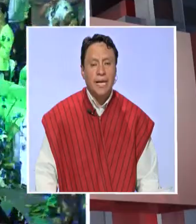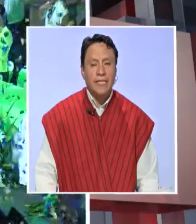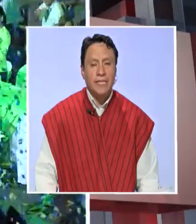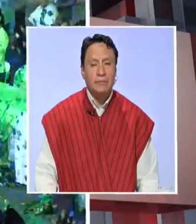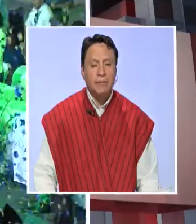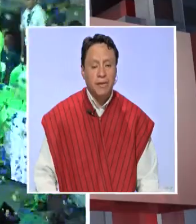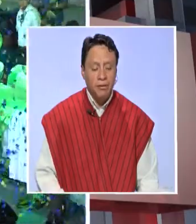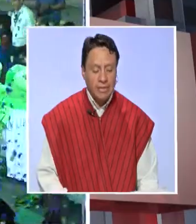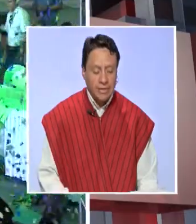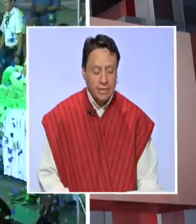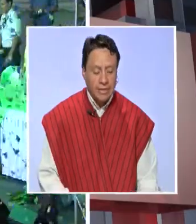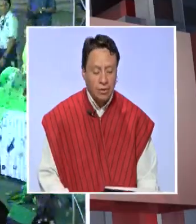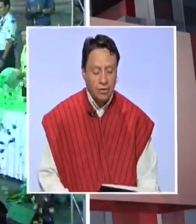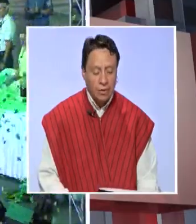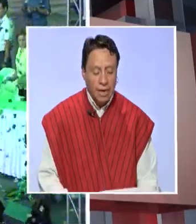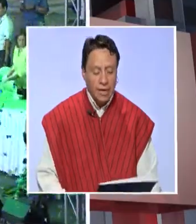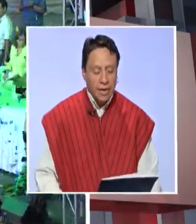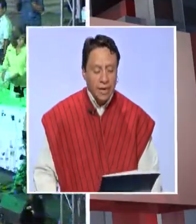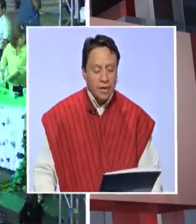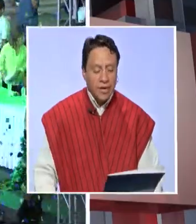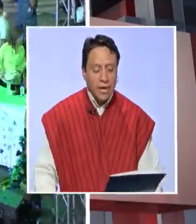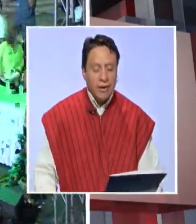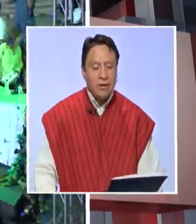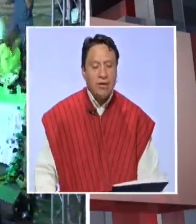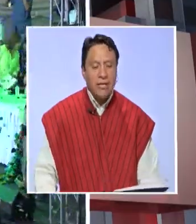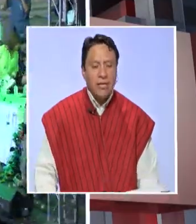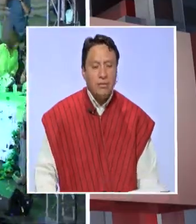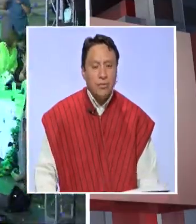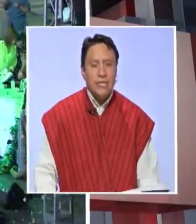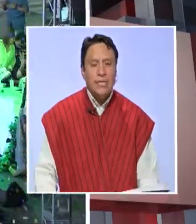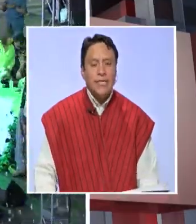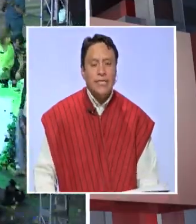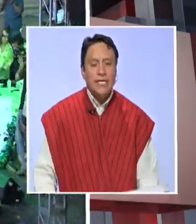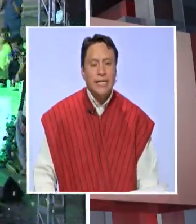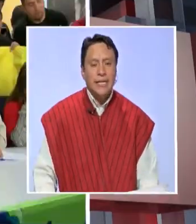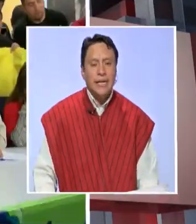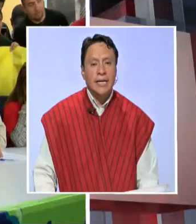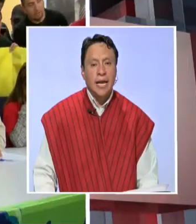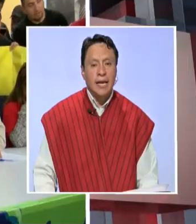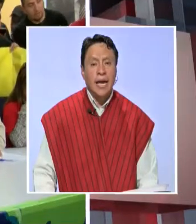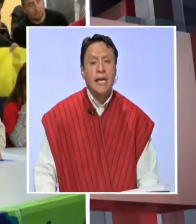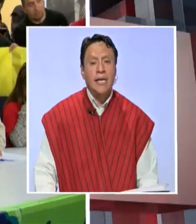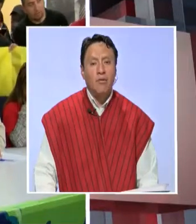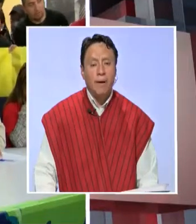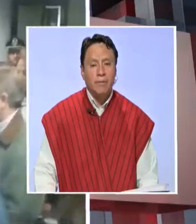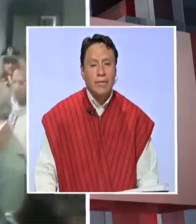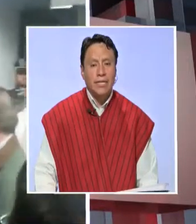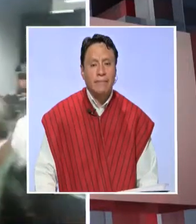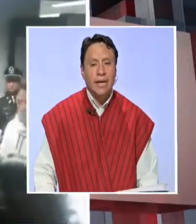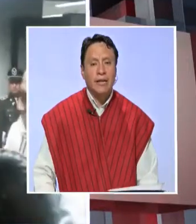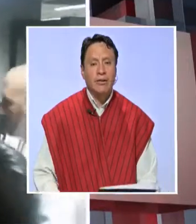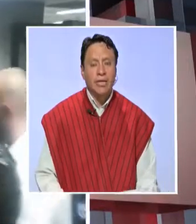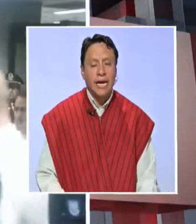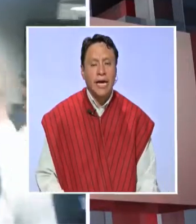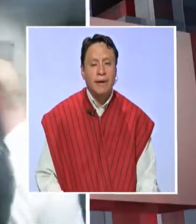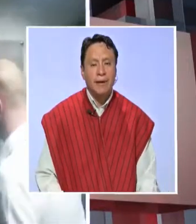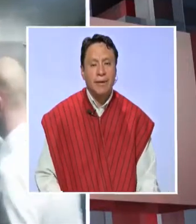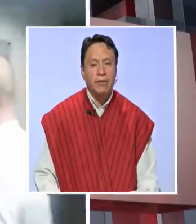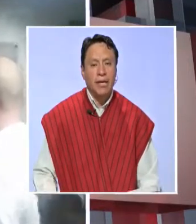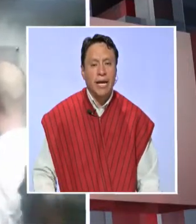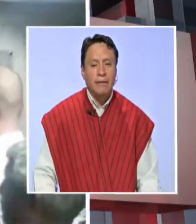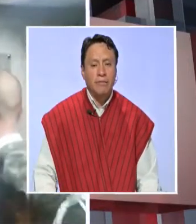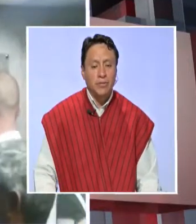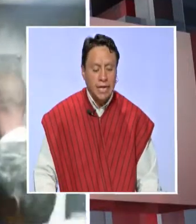Mikimi Dishkanchi Nishpami Uija Chishka Kuna. Correa Corte de Justicia, China Yati, Kenyaí, Ñaupa, Pucha, Rafael Correa,